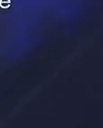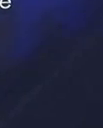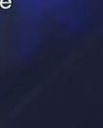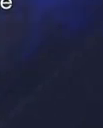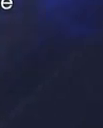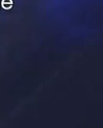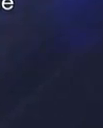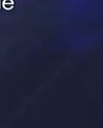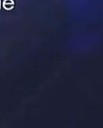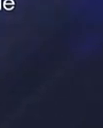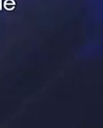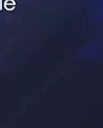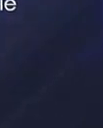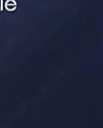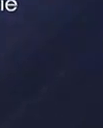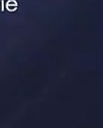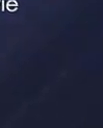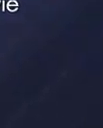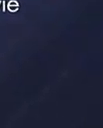algún hermano aquí?